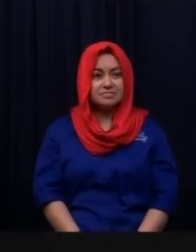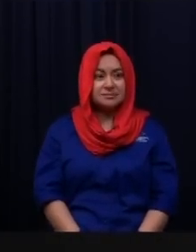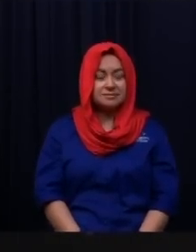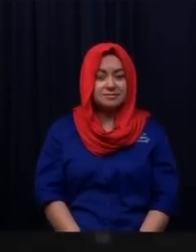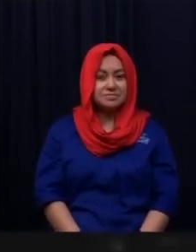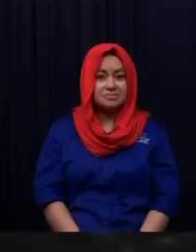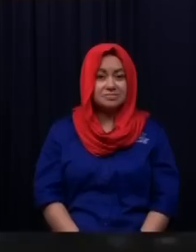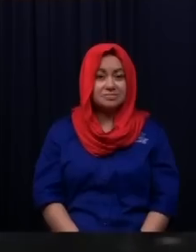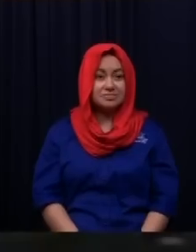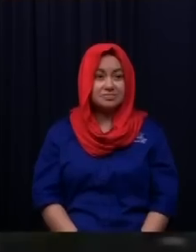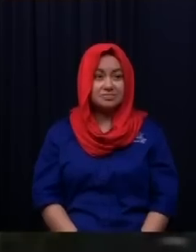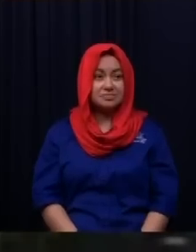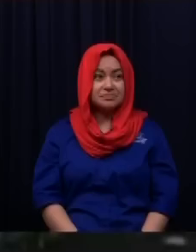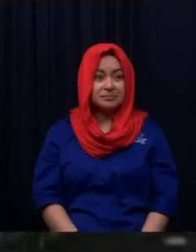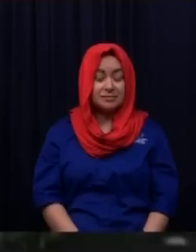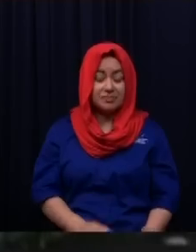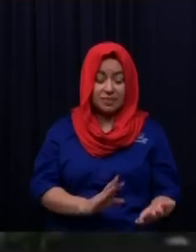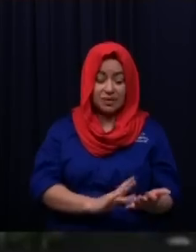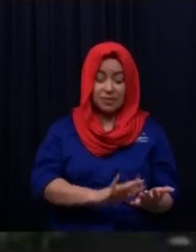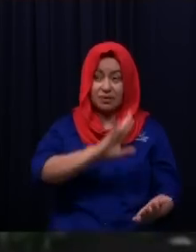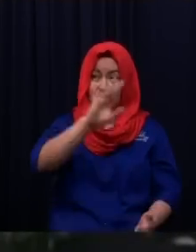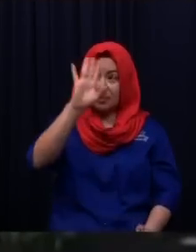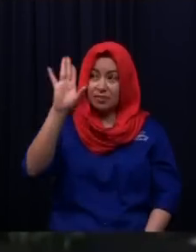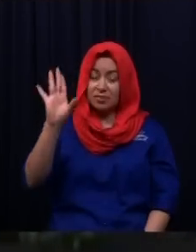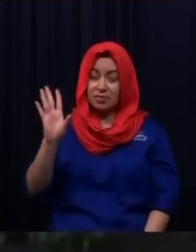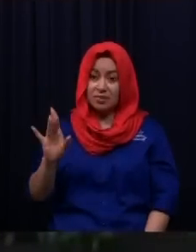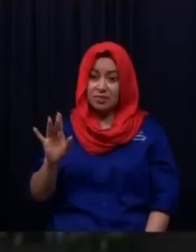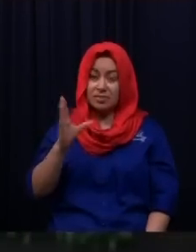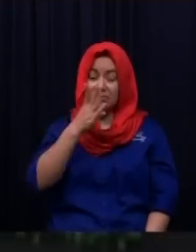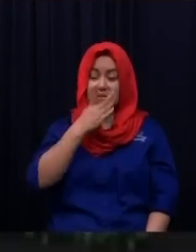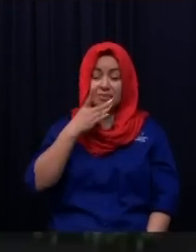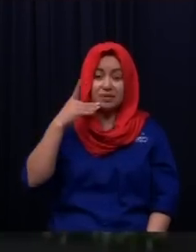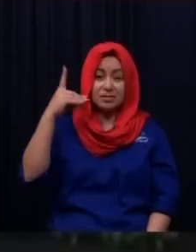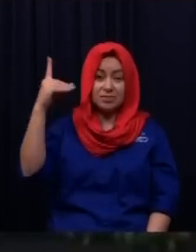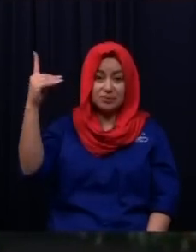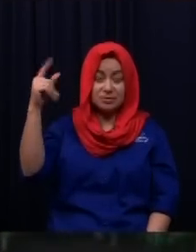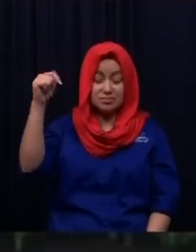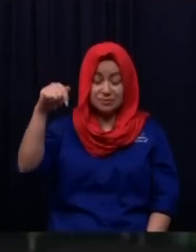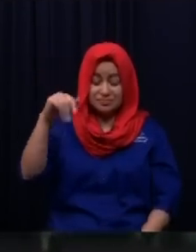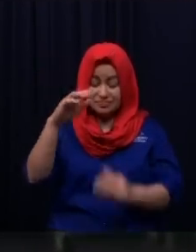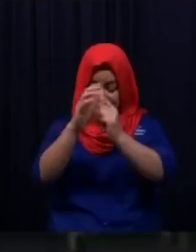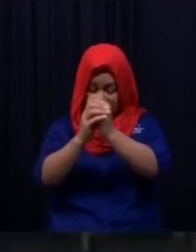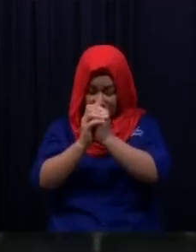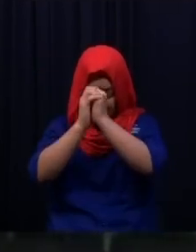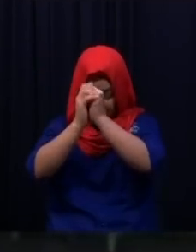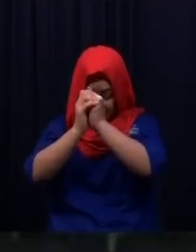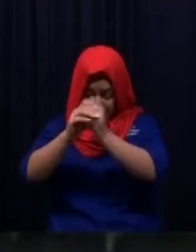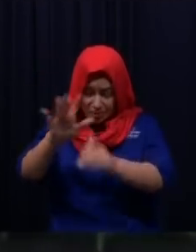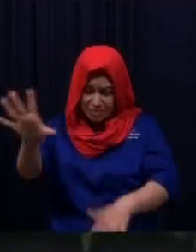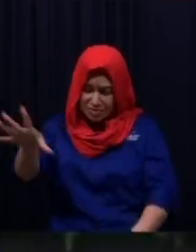Gloria a su nombre. Vamos a hacer una oración para aceptar al Señor Jesucristo.